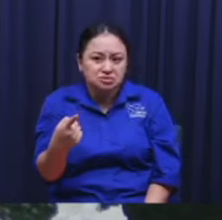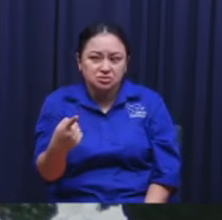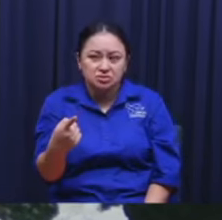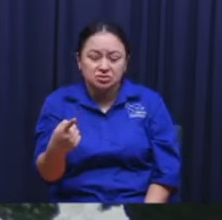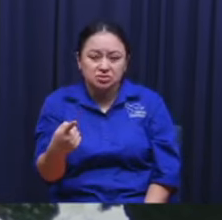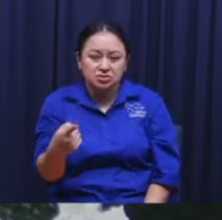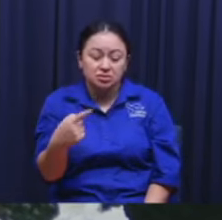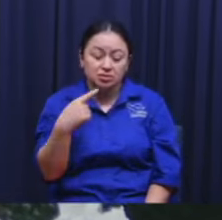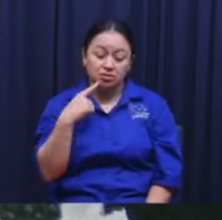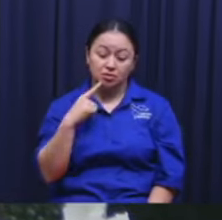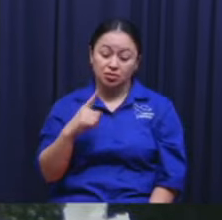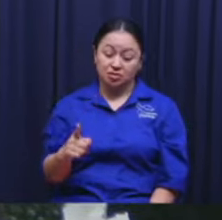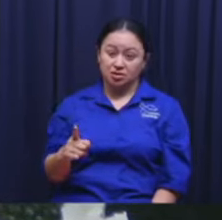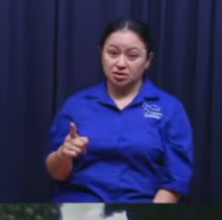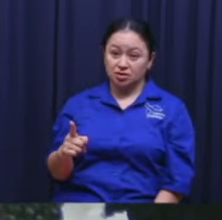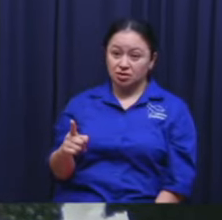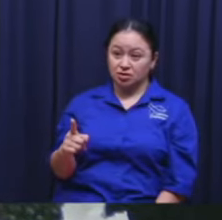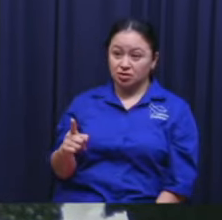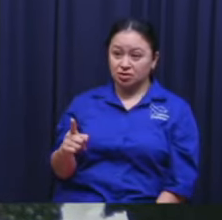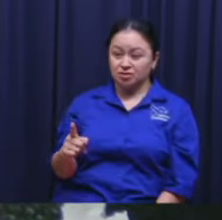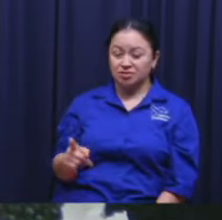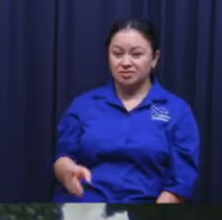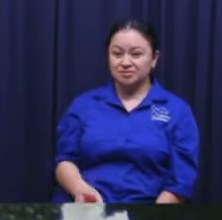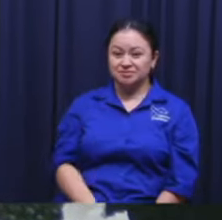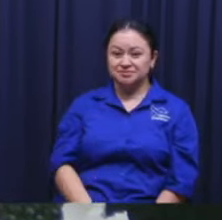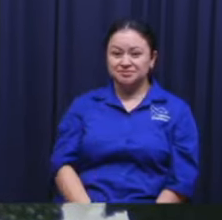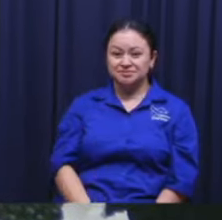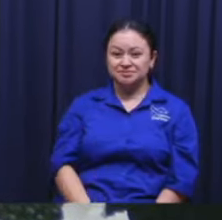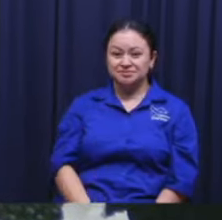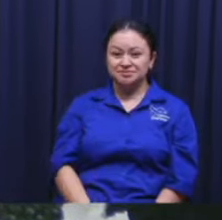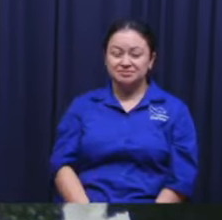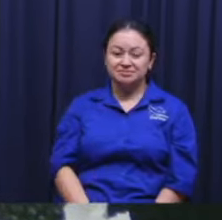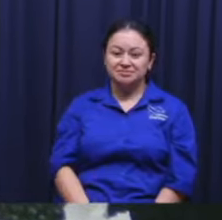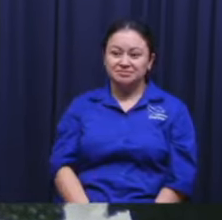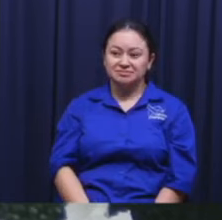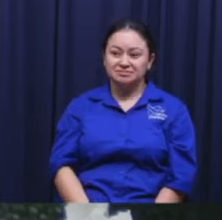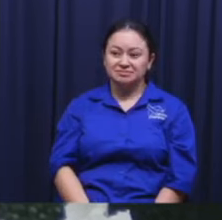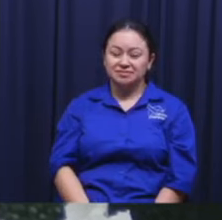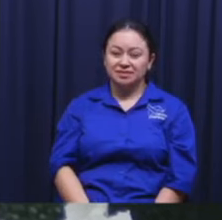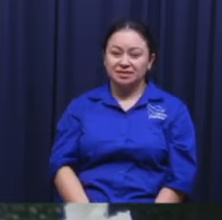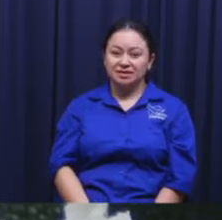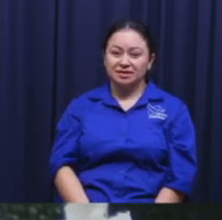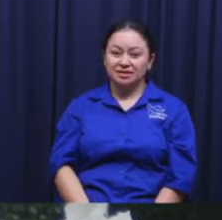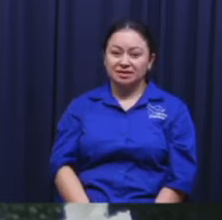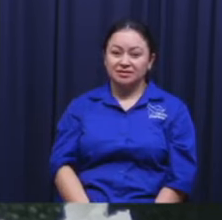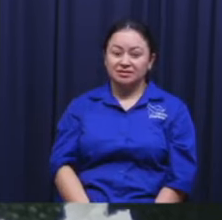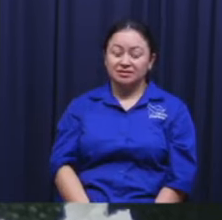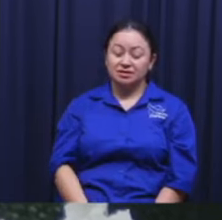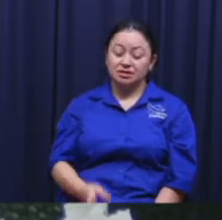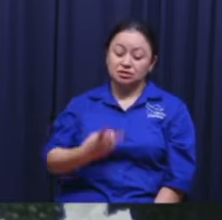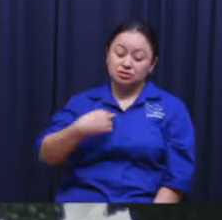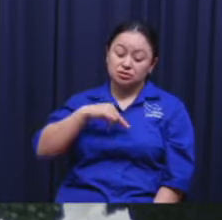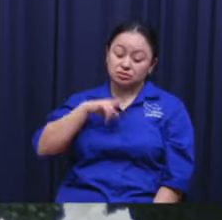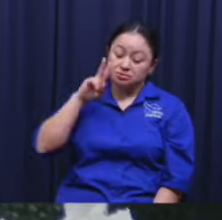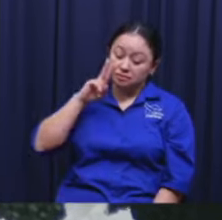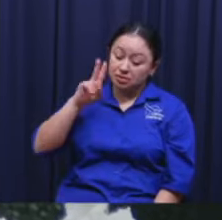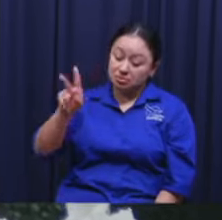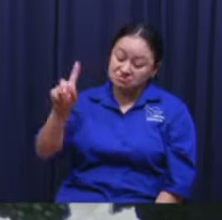Como dijo Santo Tomás de Dios, hasta no ver, no